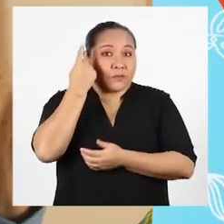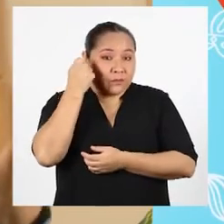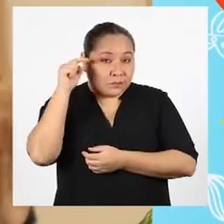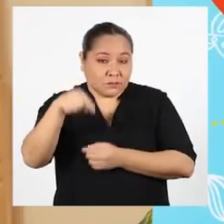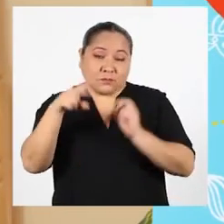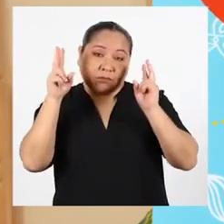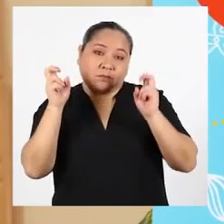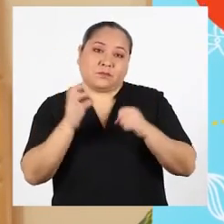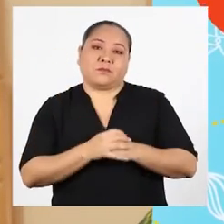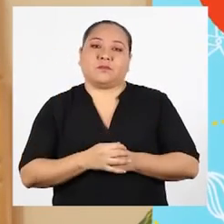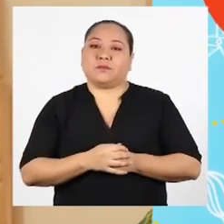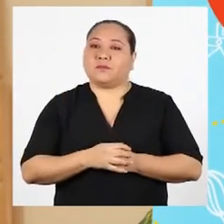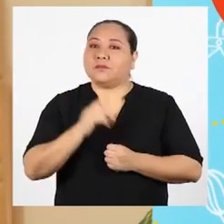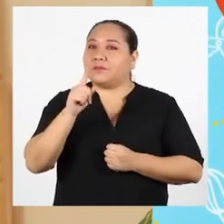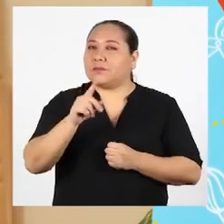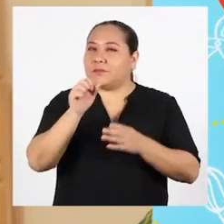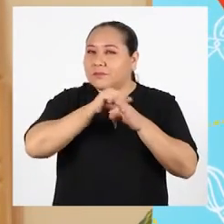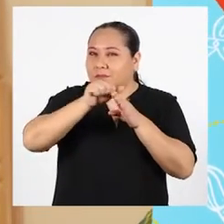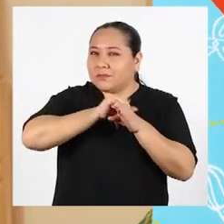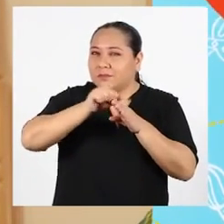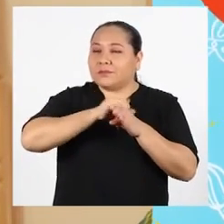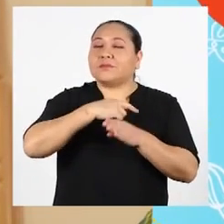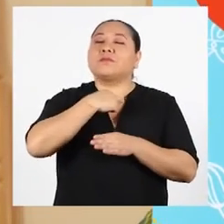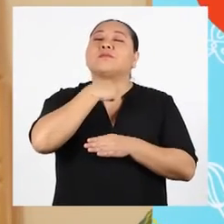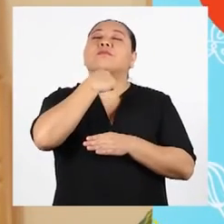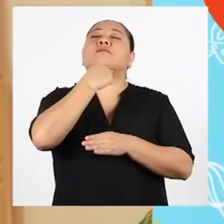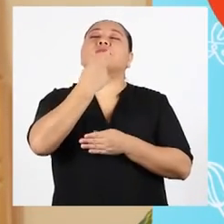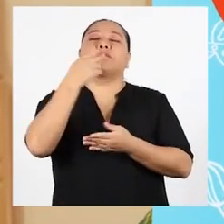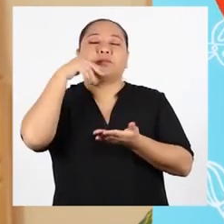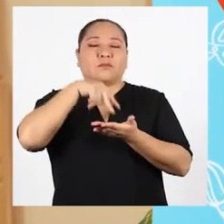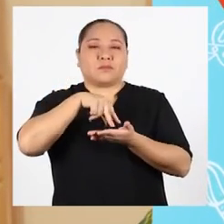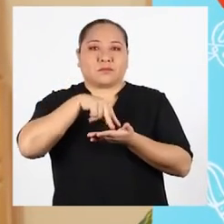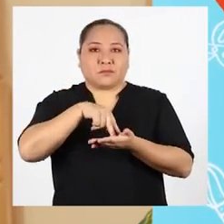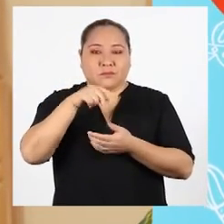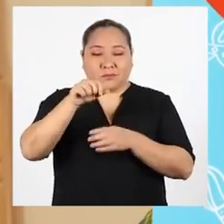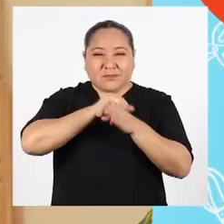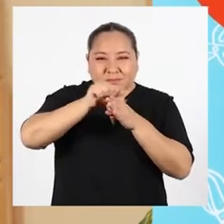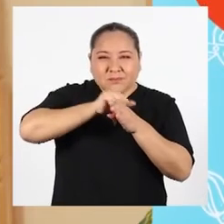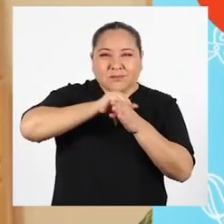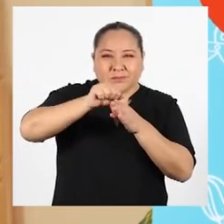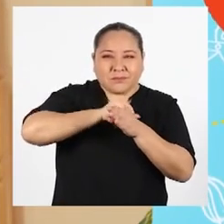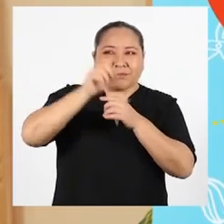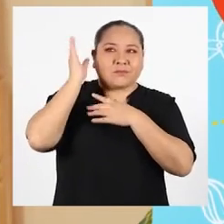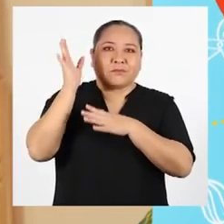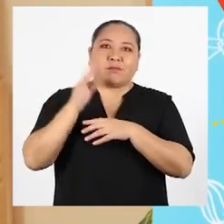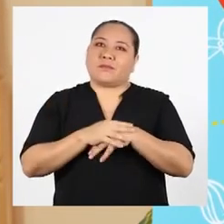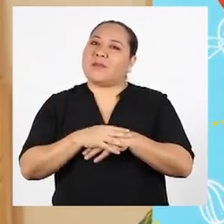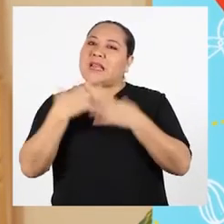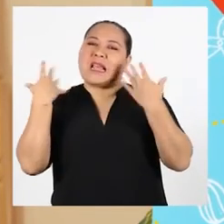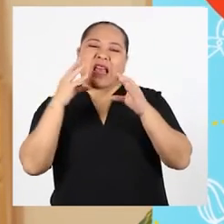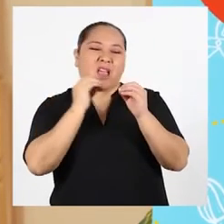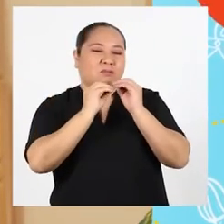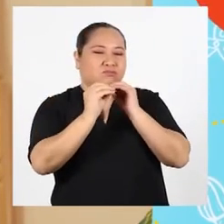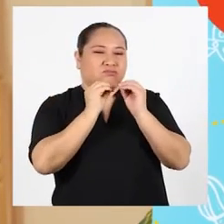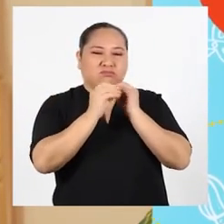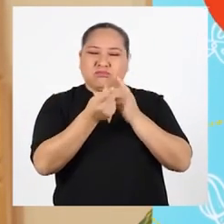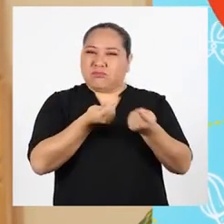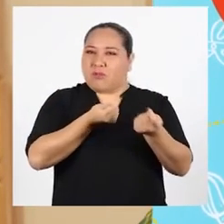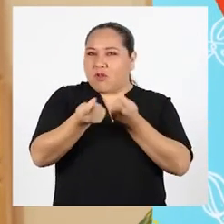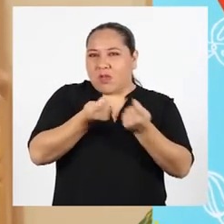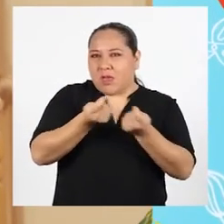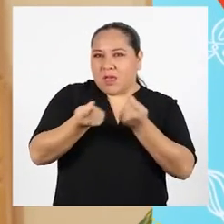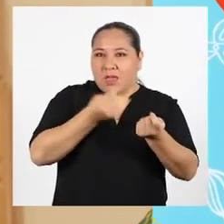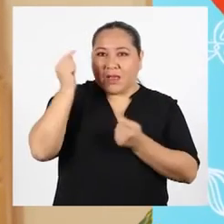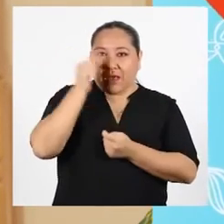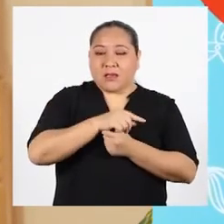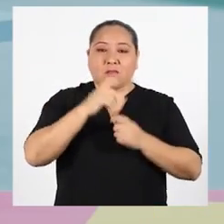comprender mejor el tema. Ensaya en voz alta. Practica tu discurso hasta dominar el contenido y los